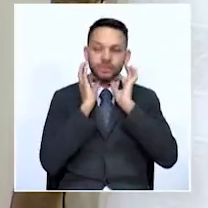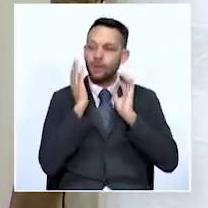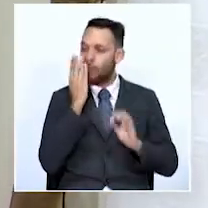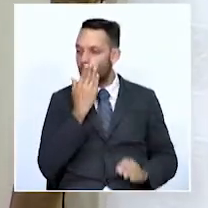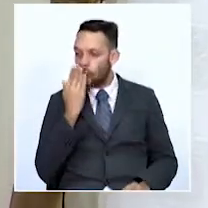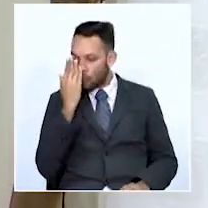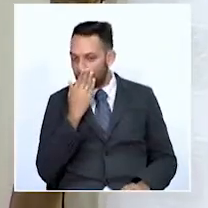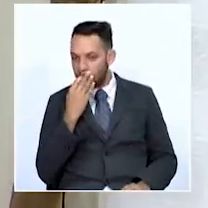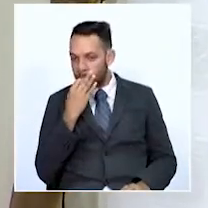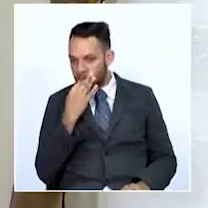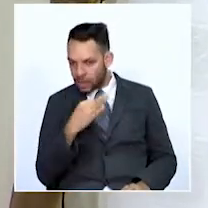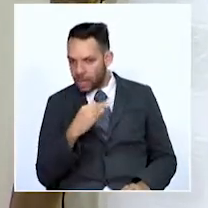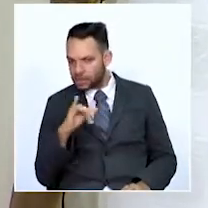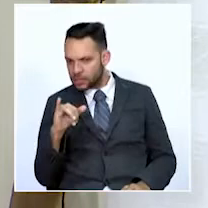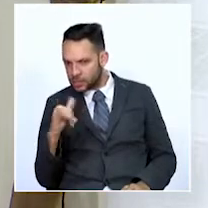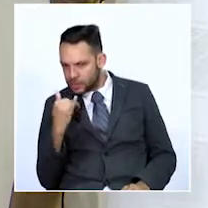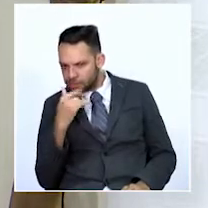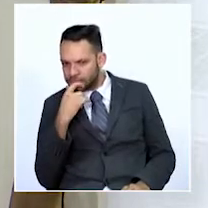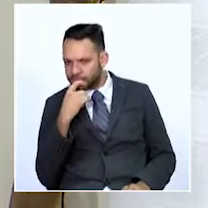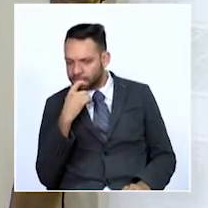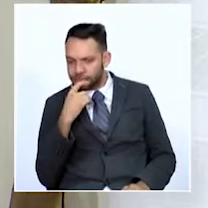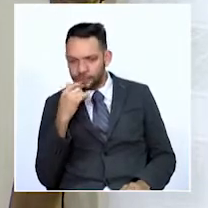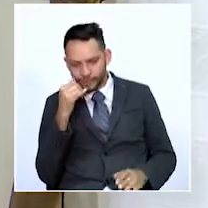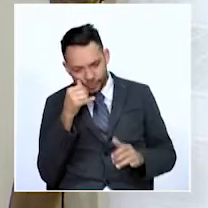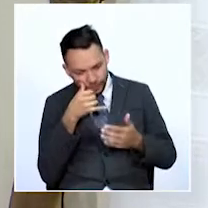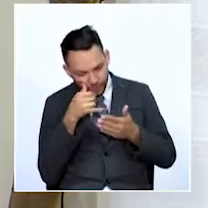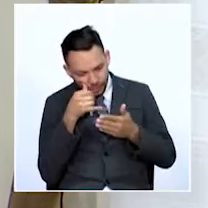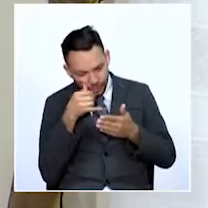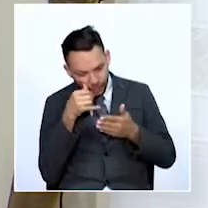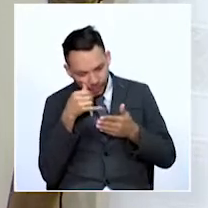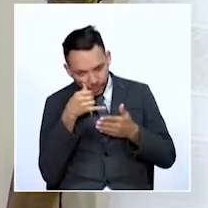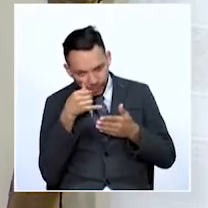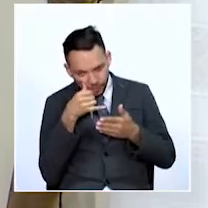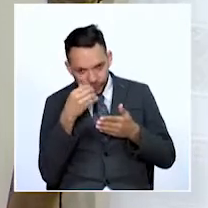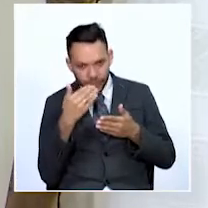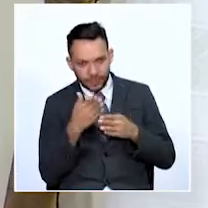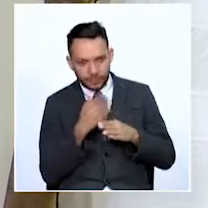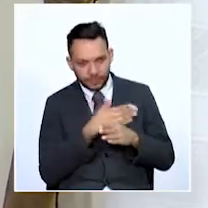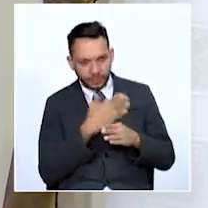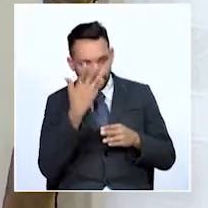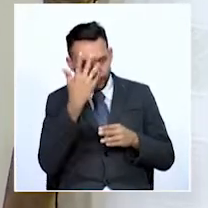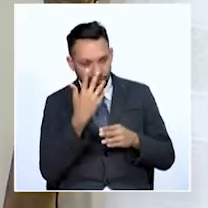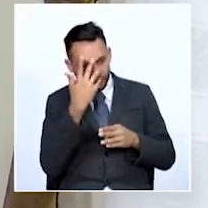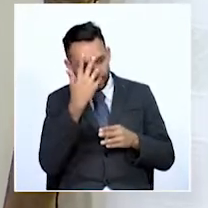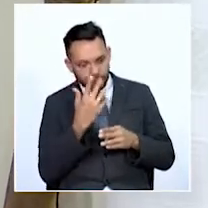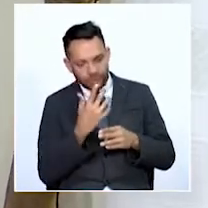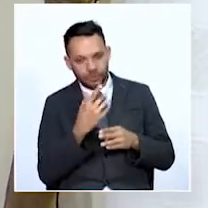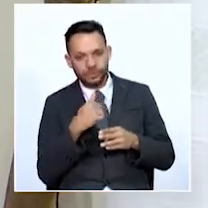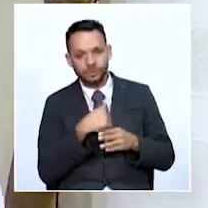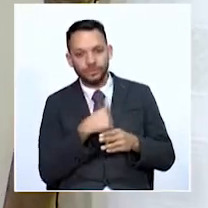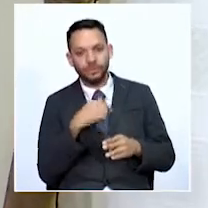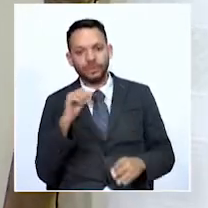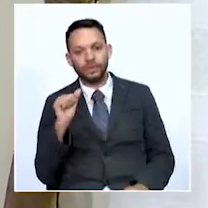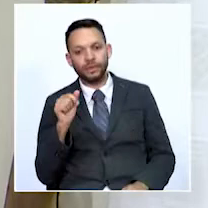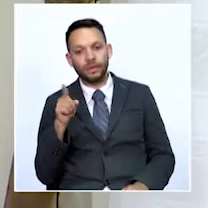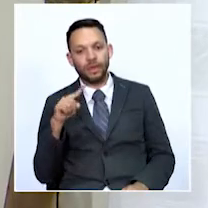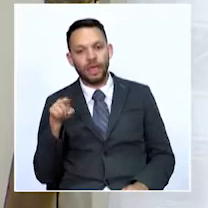que sea por eso. Voy al laboratorio, me sacan sangre y me hacen un examen de laboratorio que se llama título